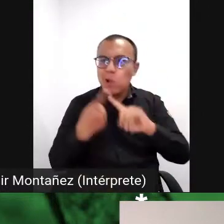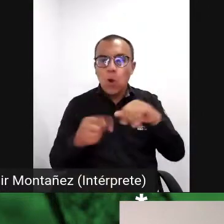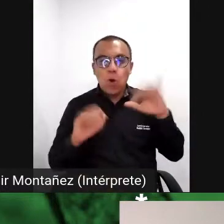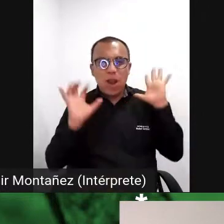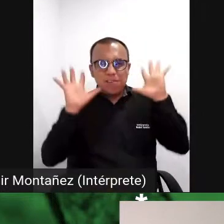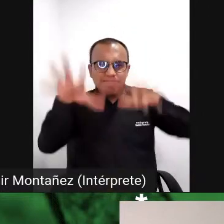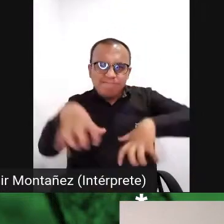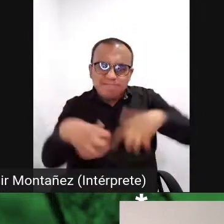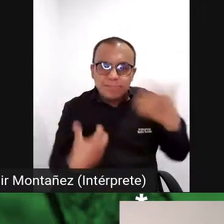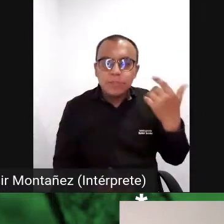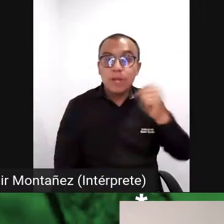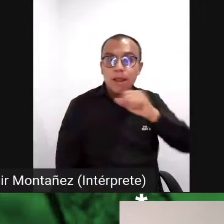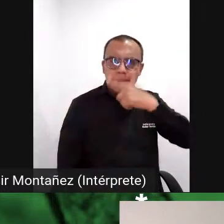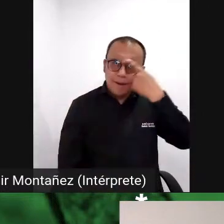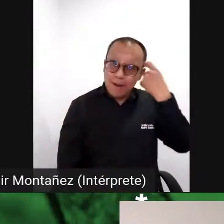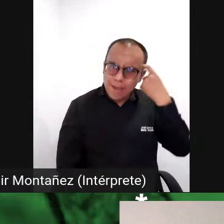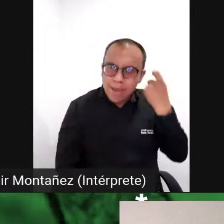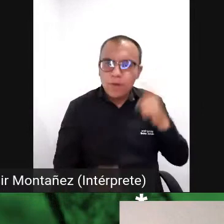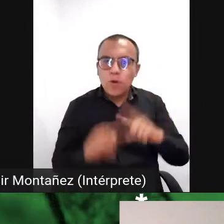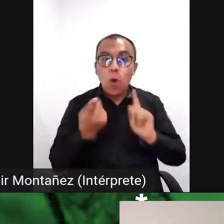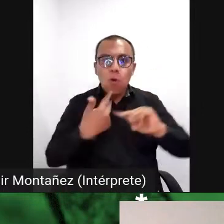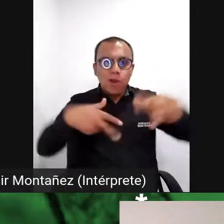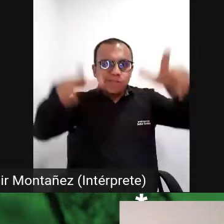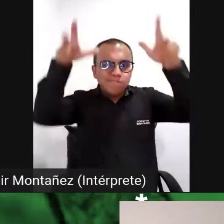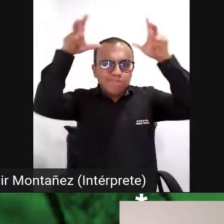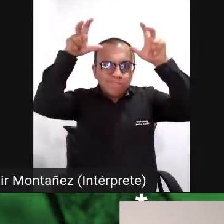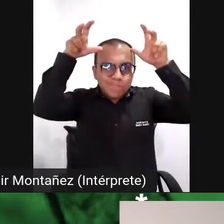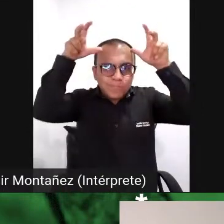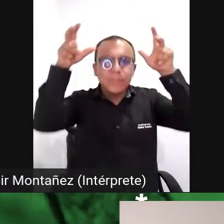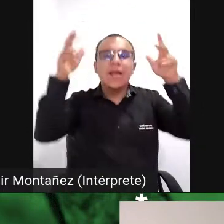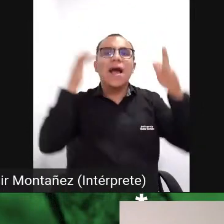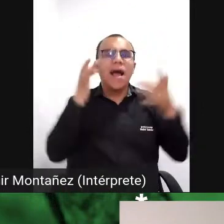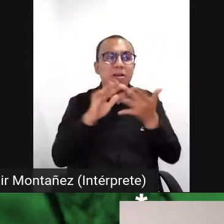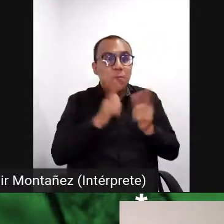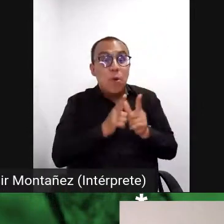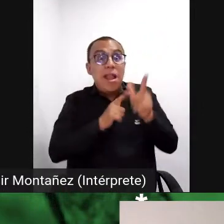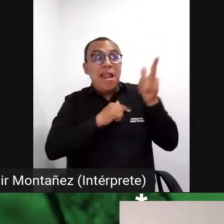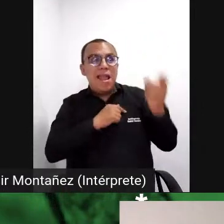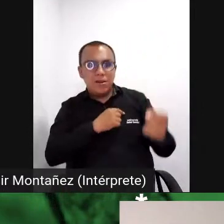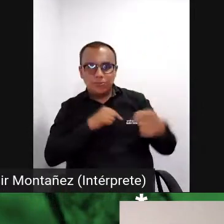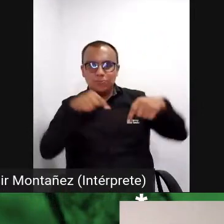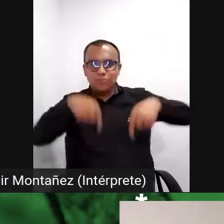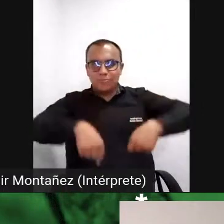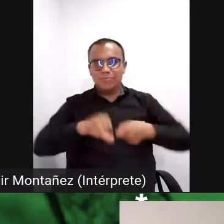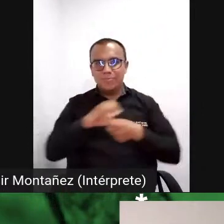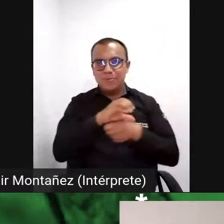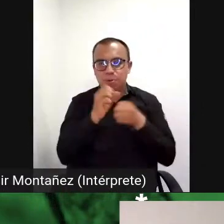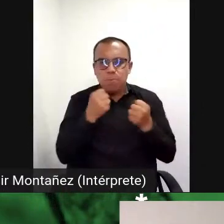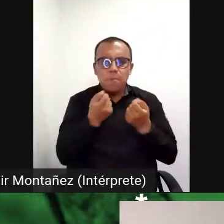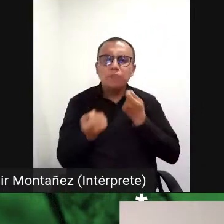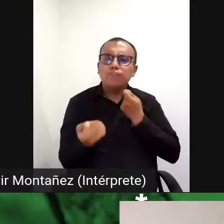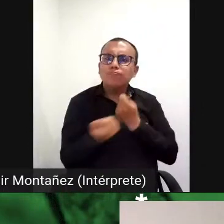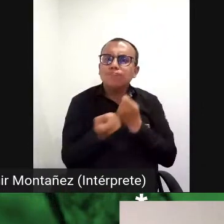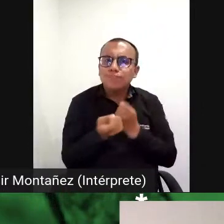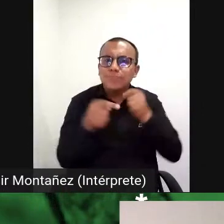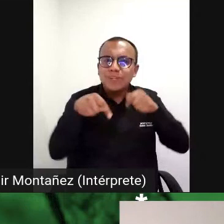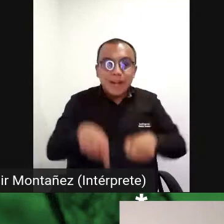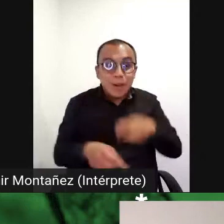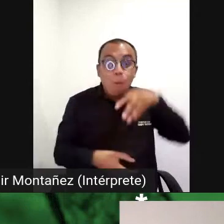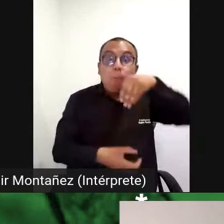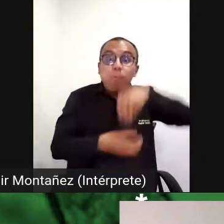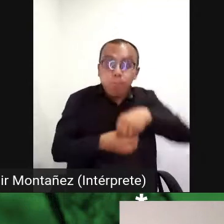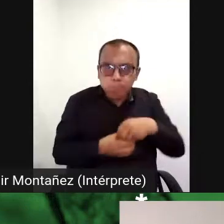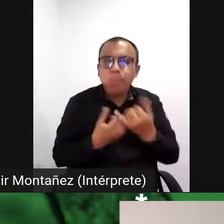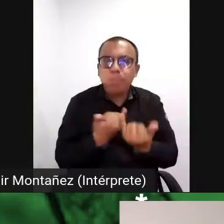el venado. Entonces, hay animales que uno los siente distantes un poco de lo que es Bogotá, pero que están aquí, cerquita a Bogotá, que son parte de Bogotá, porque eso también